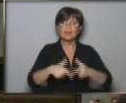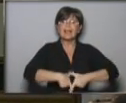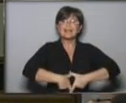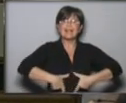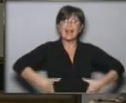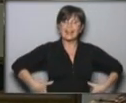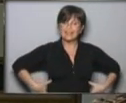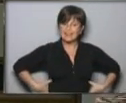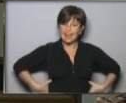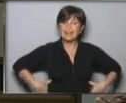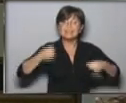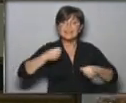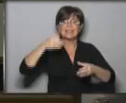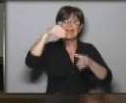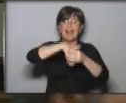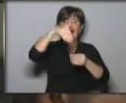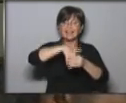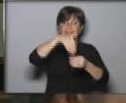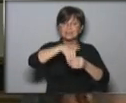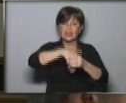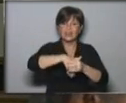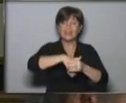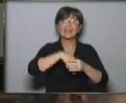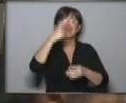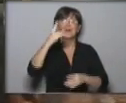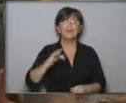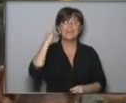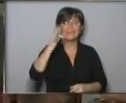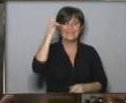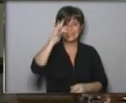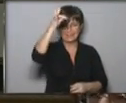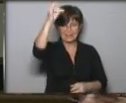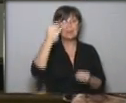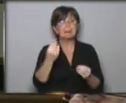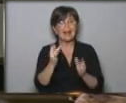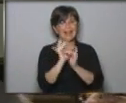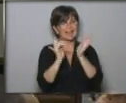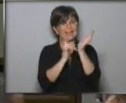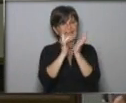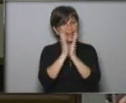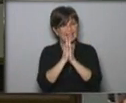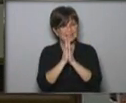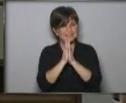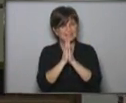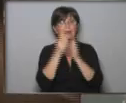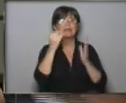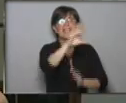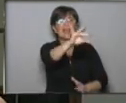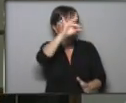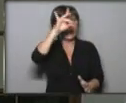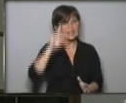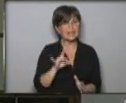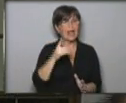que pesa la elección de un futuro para la Iglesia, saber escoger al hombre,